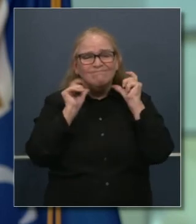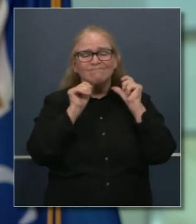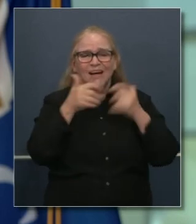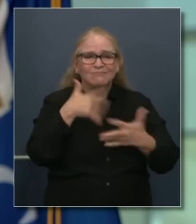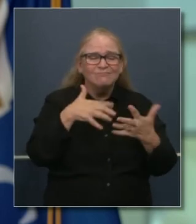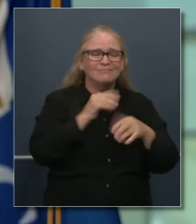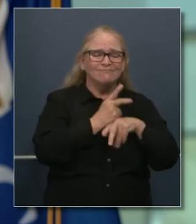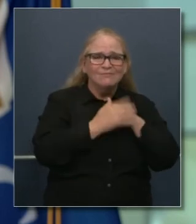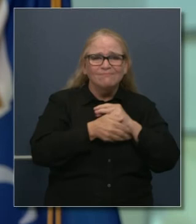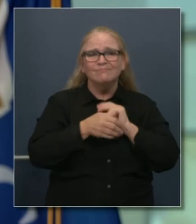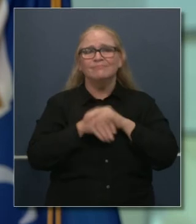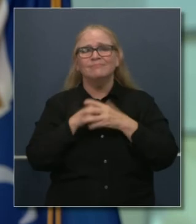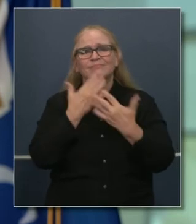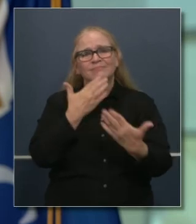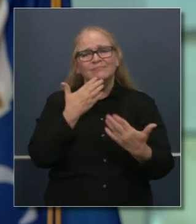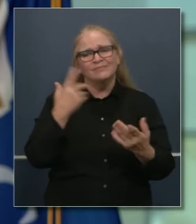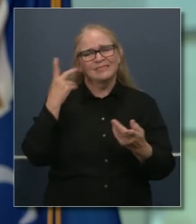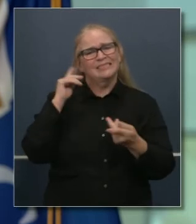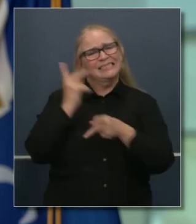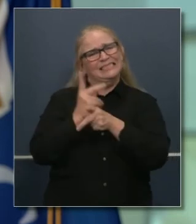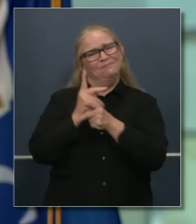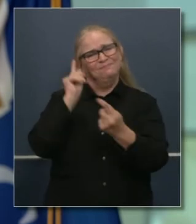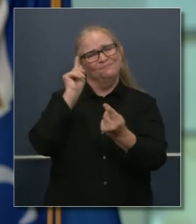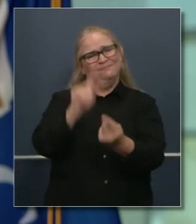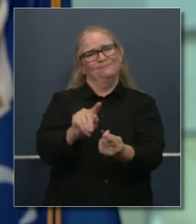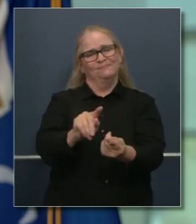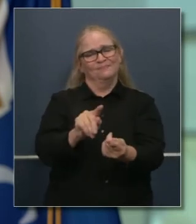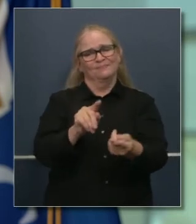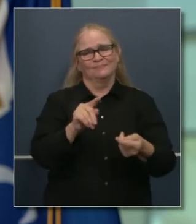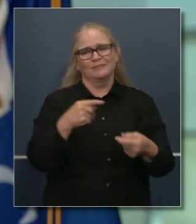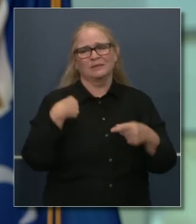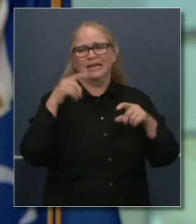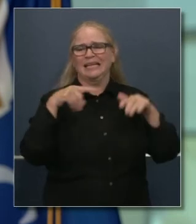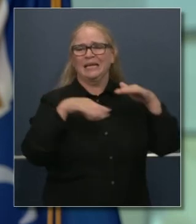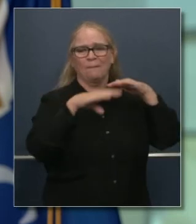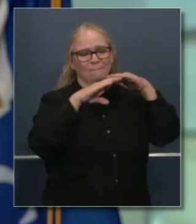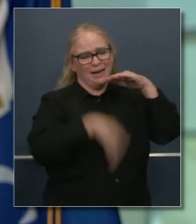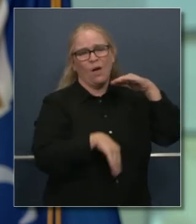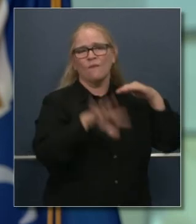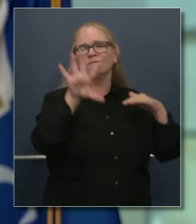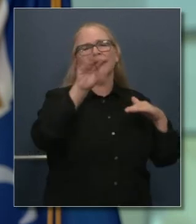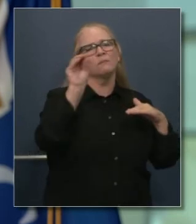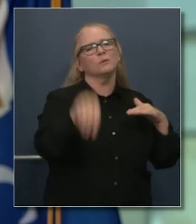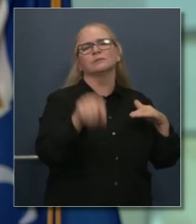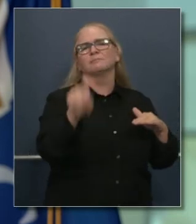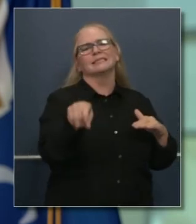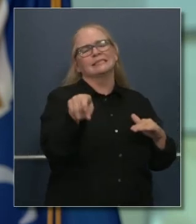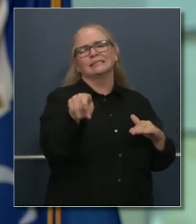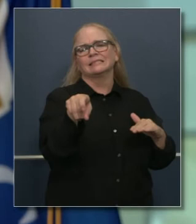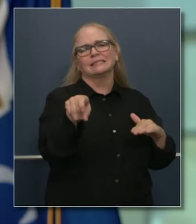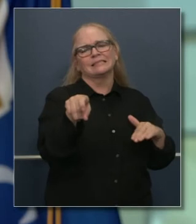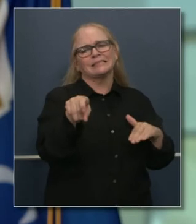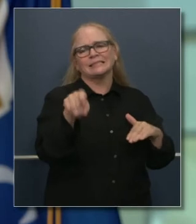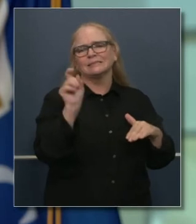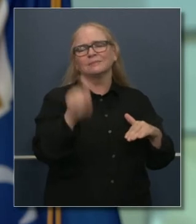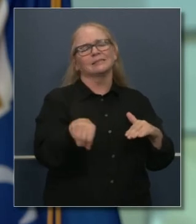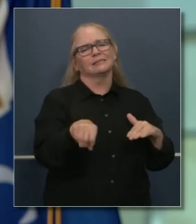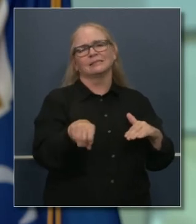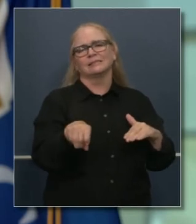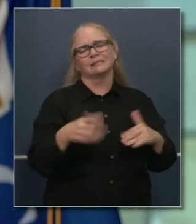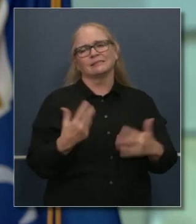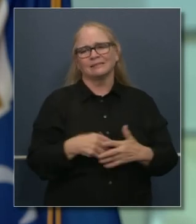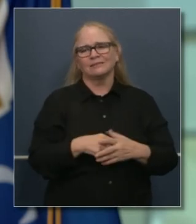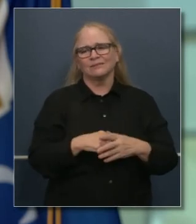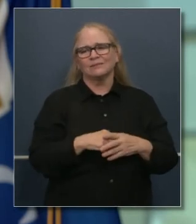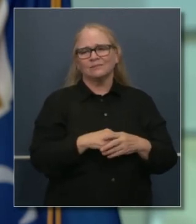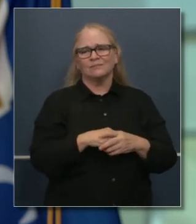en baja en los índices de hospitalización 3,5 por ciento tenemos que bajarlo a menos de 5 por ciento queremos verlo a menos del 5